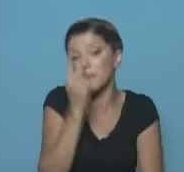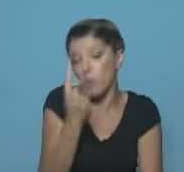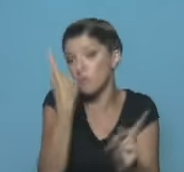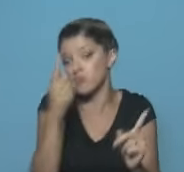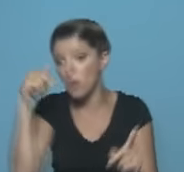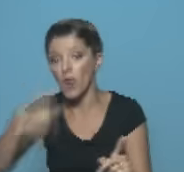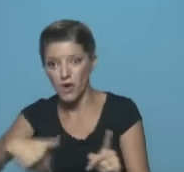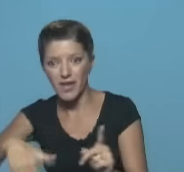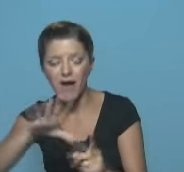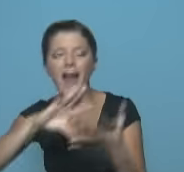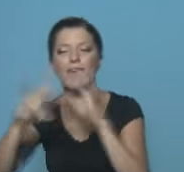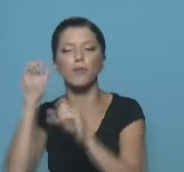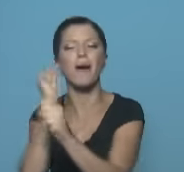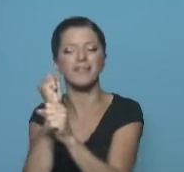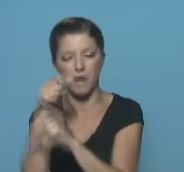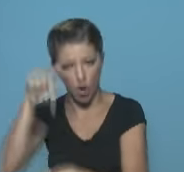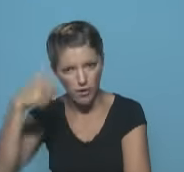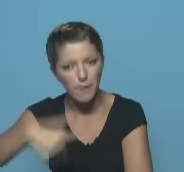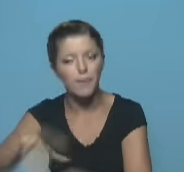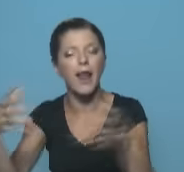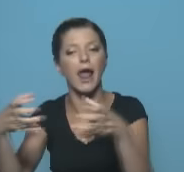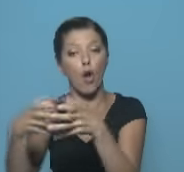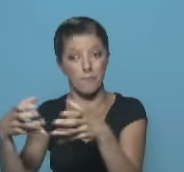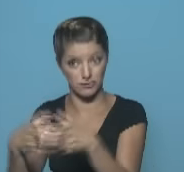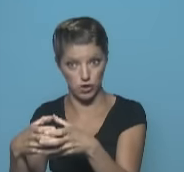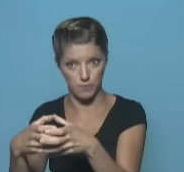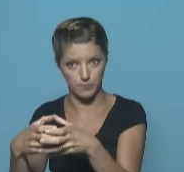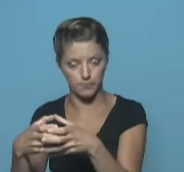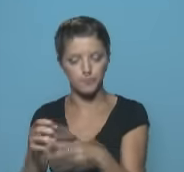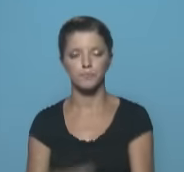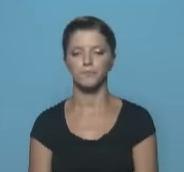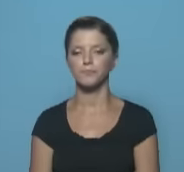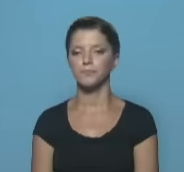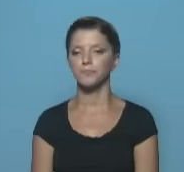del tipo de trabajo que hace esta comisión y que va a llevar adelante.